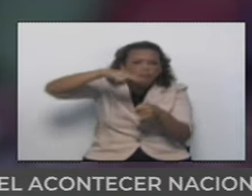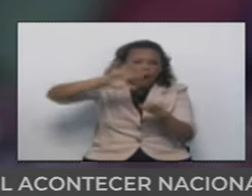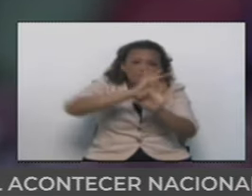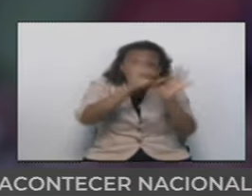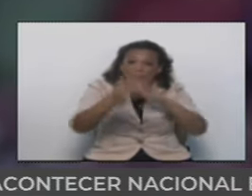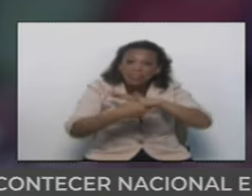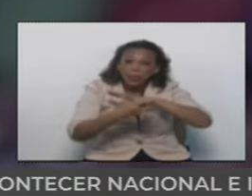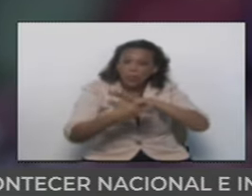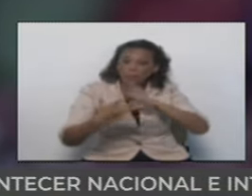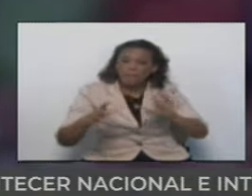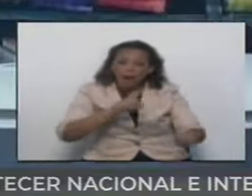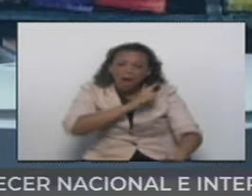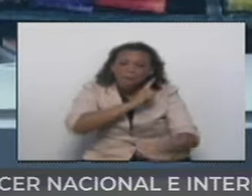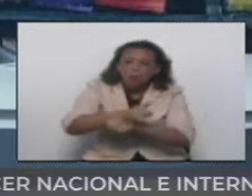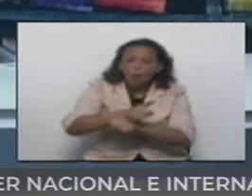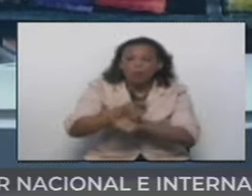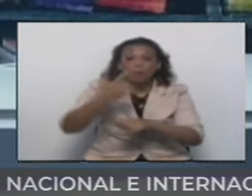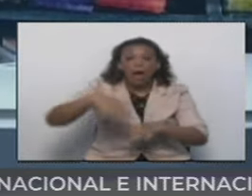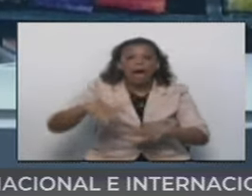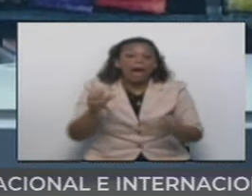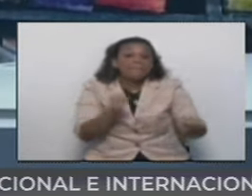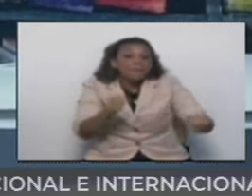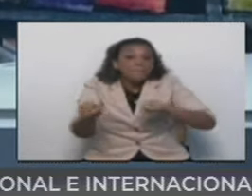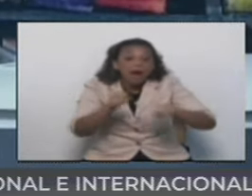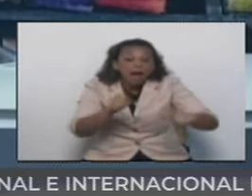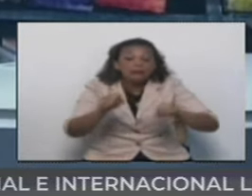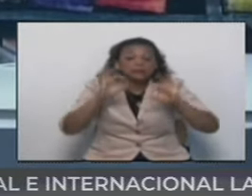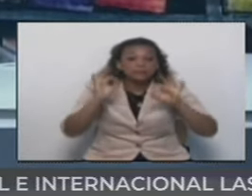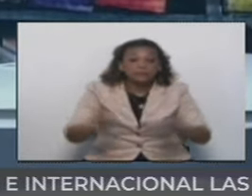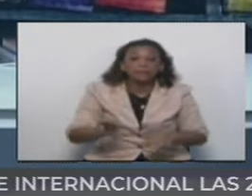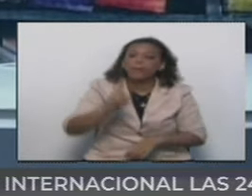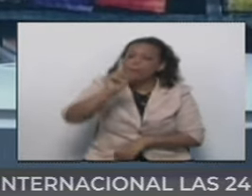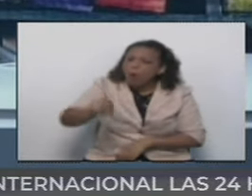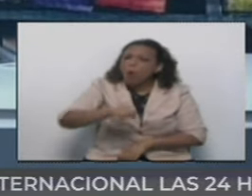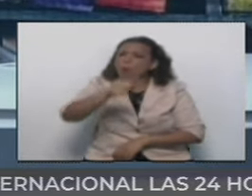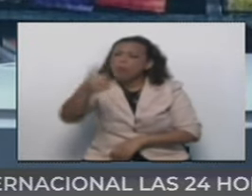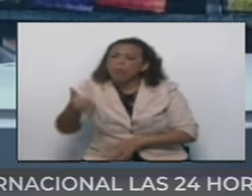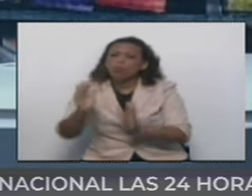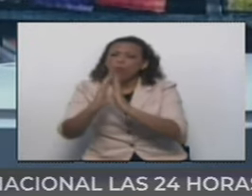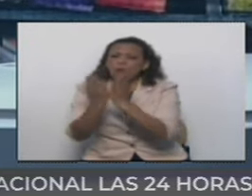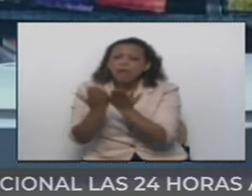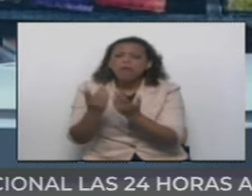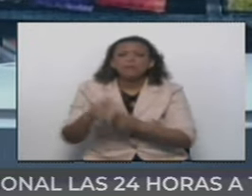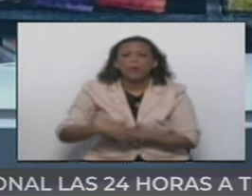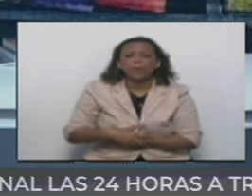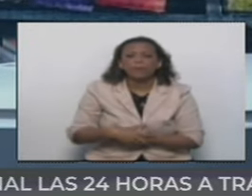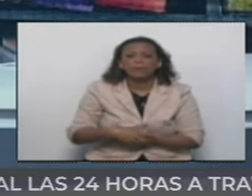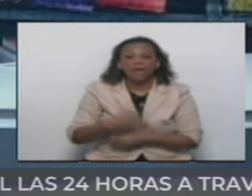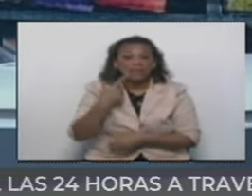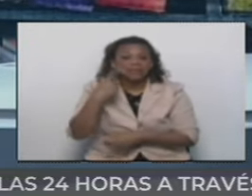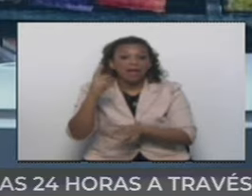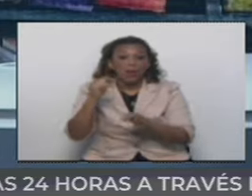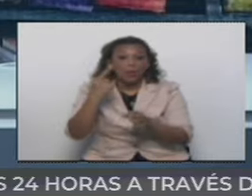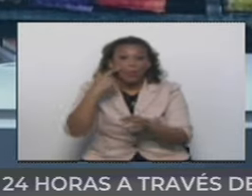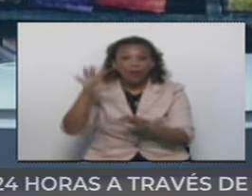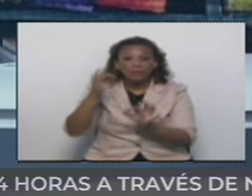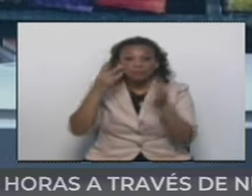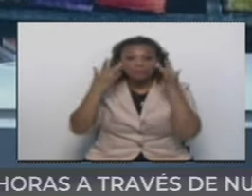más. Así que hay que prepararse siempre. Por aquí también tenemos de Enzo Traverso. Este libro